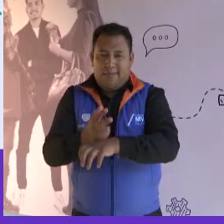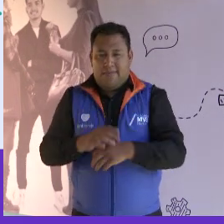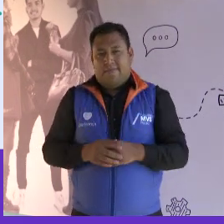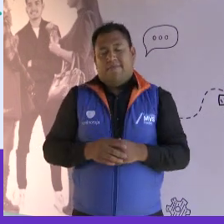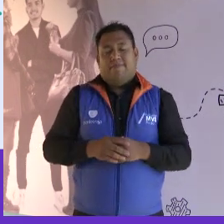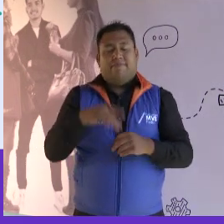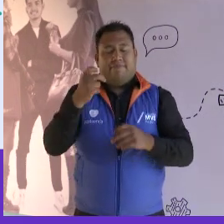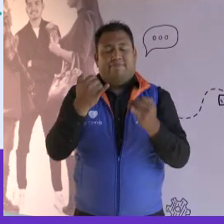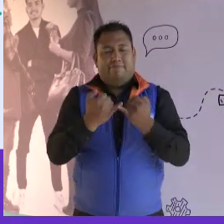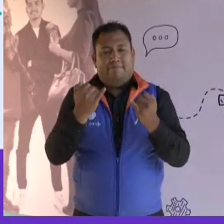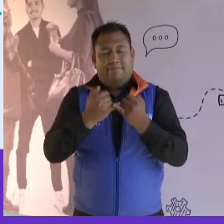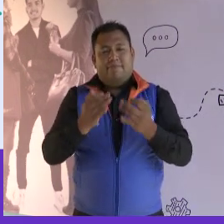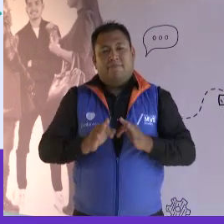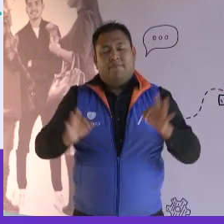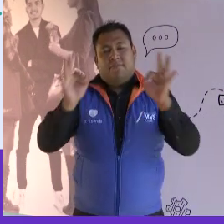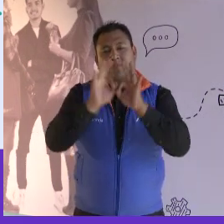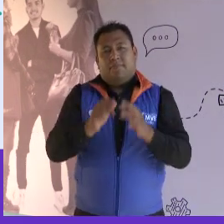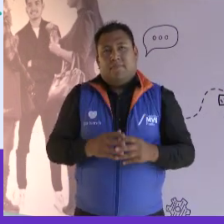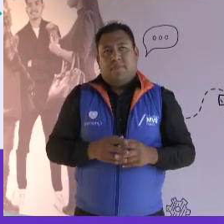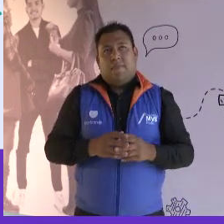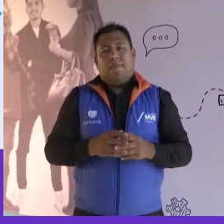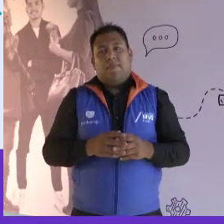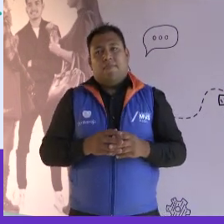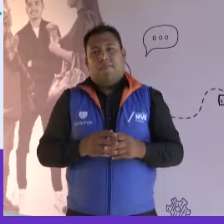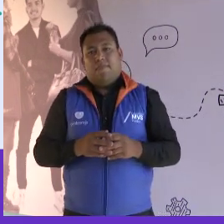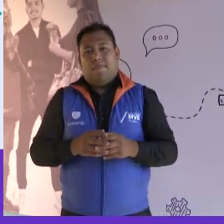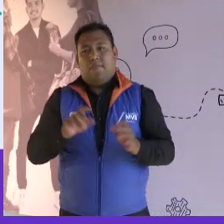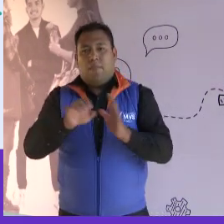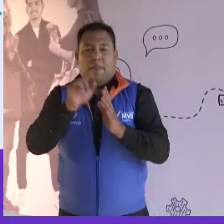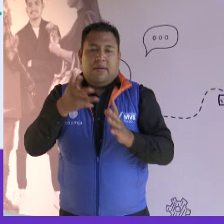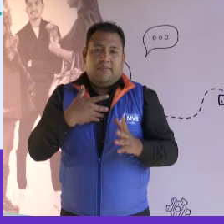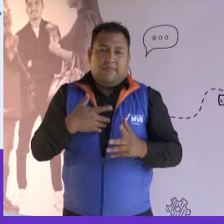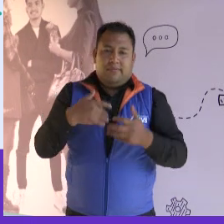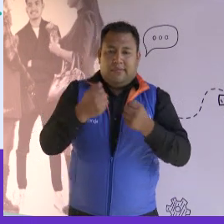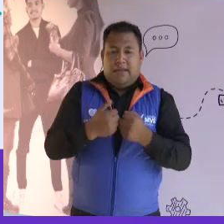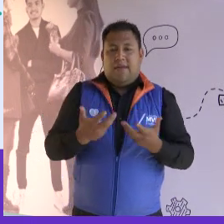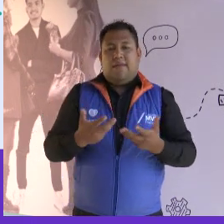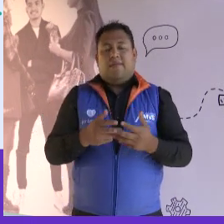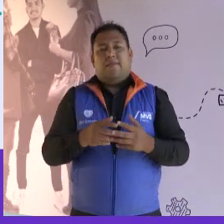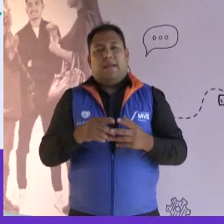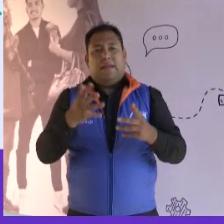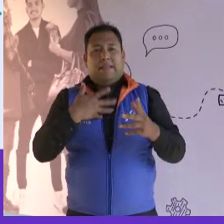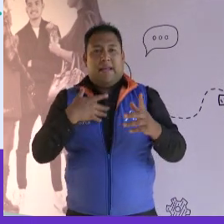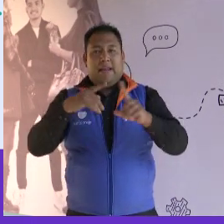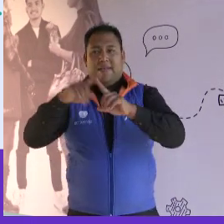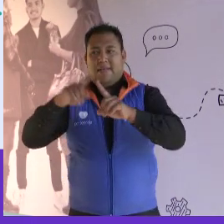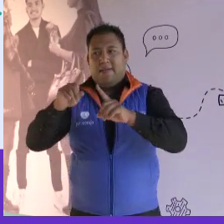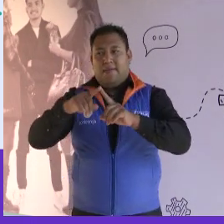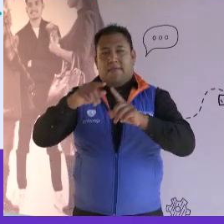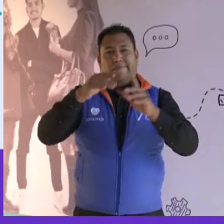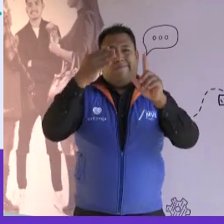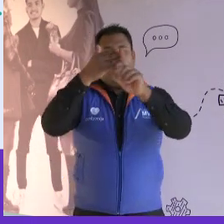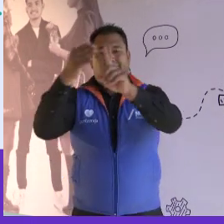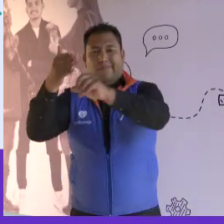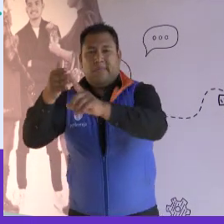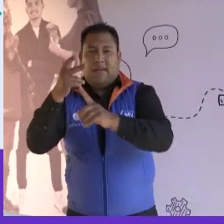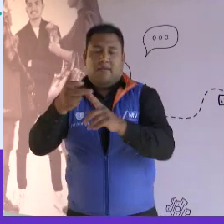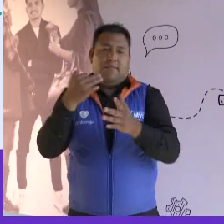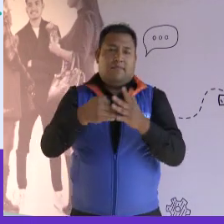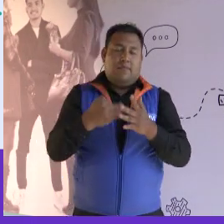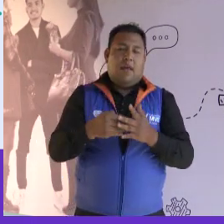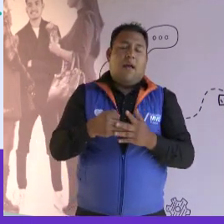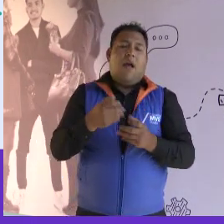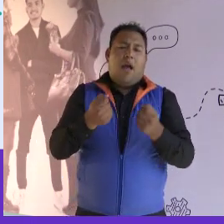no tanto. Fiscalía que sirva, seguridad sin guerra, ¿no? Ahí están las causas, todavía no vemos los resultados que